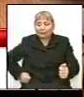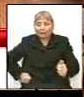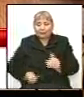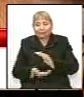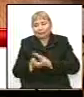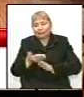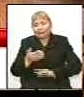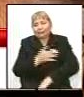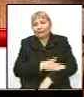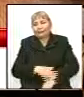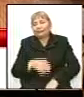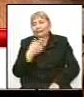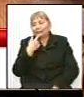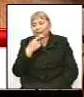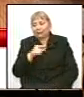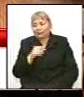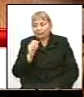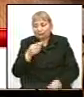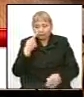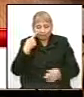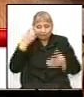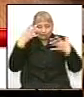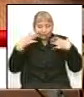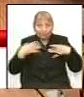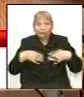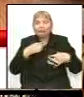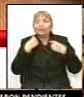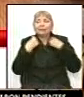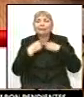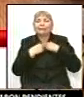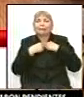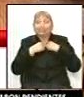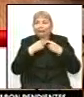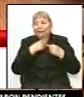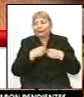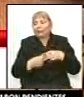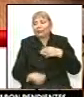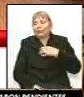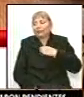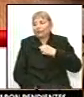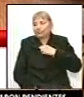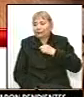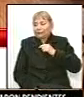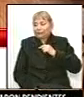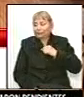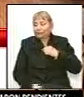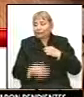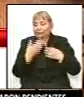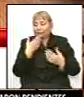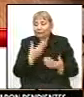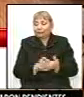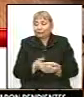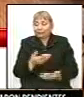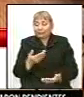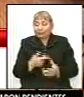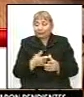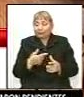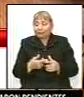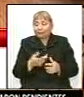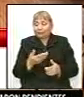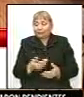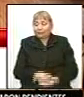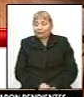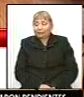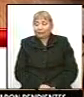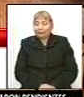corrupción y a los corruptos que siguen vistiendo de saco y corbata en este país. Gracias, presidente. Gracias, congresista. Entonces, congresista